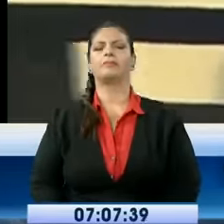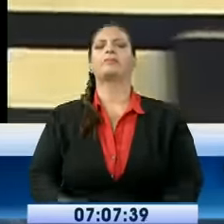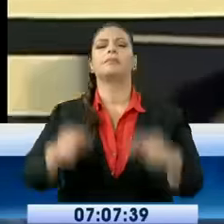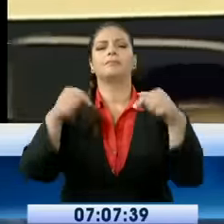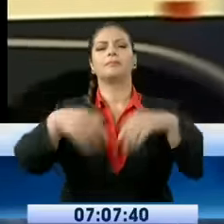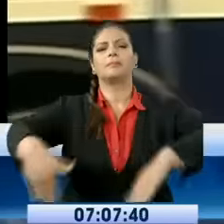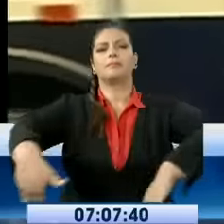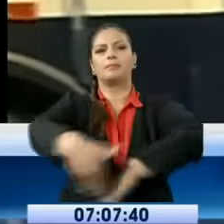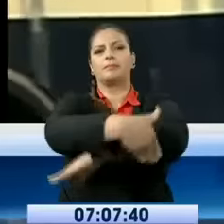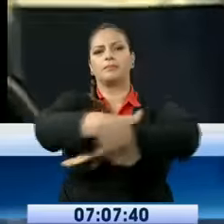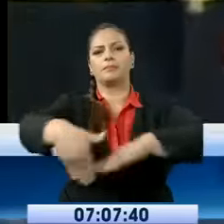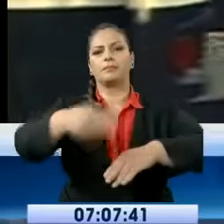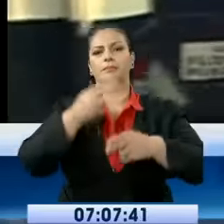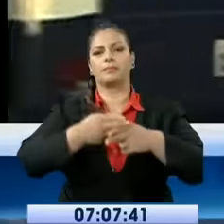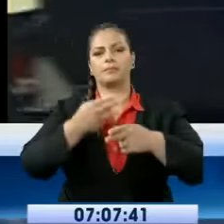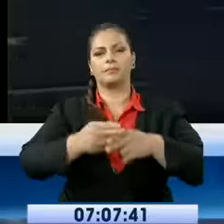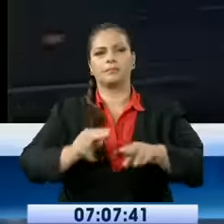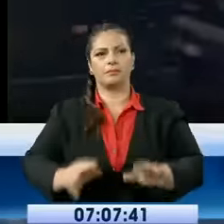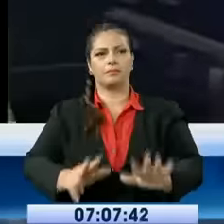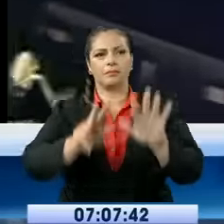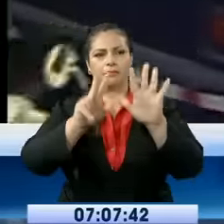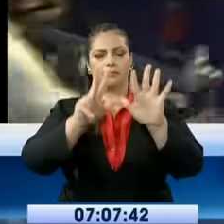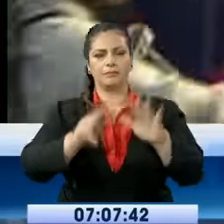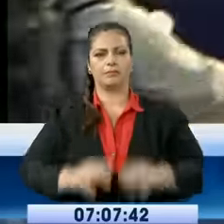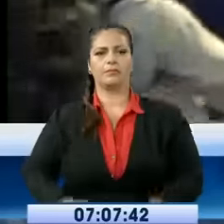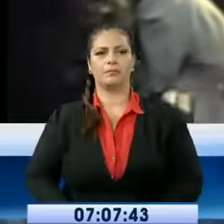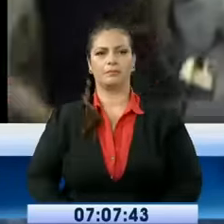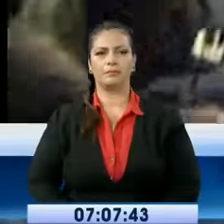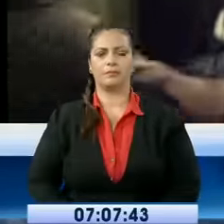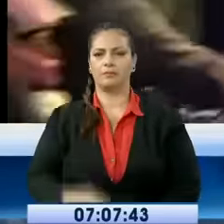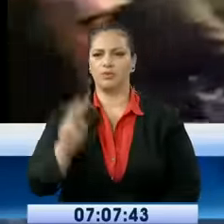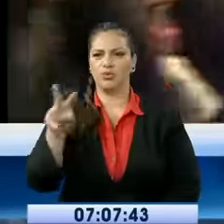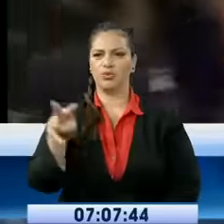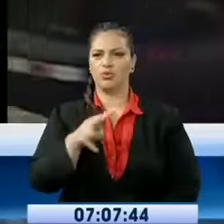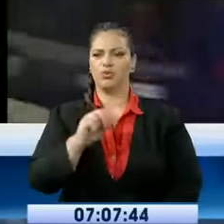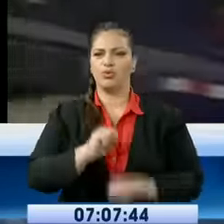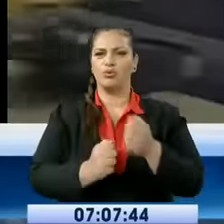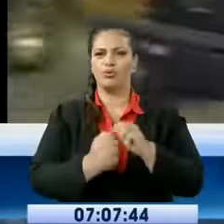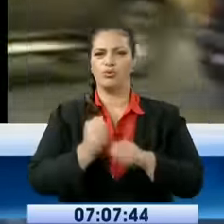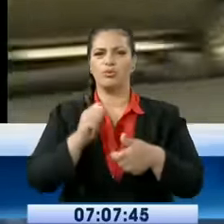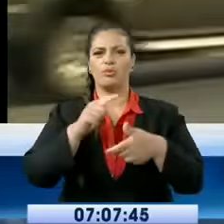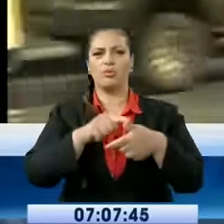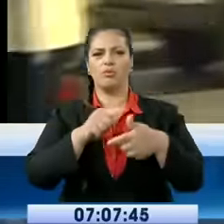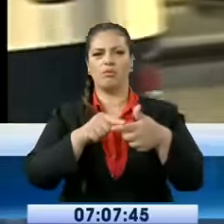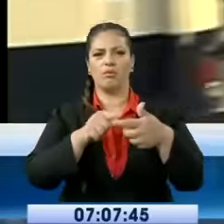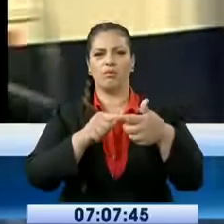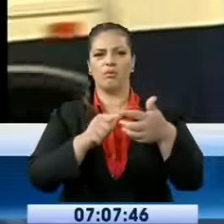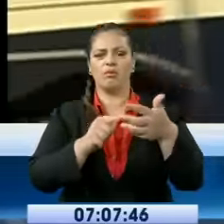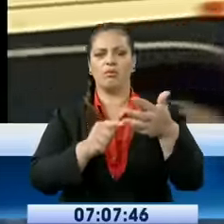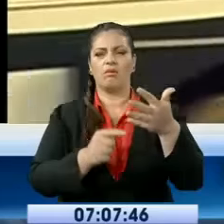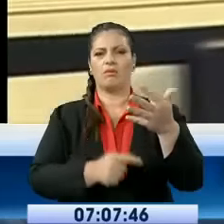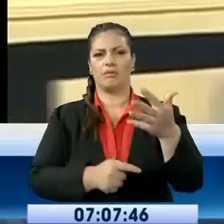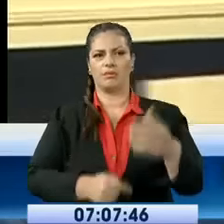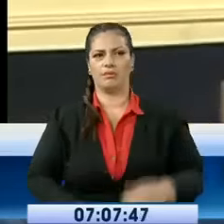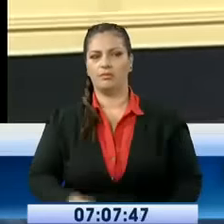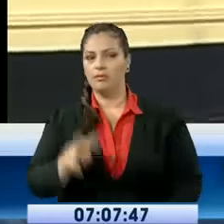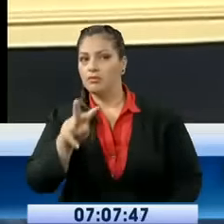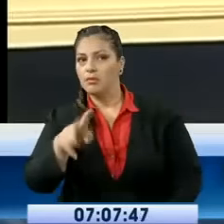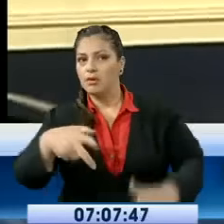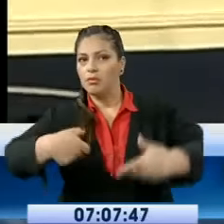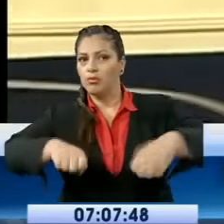concurrido del noroeste de Guayaquil y nos hemos encontrado con estos inconvenientes, con estas situaciones. Allí tres personas en una